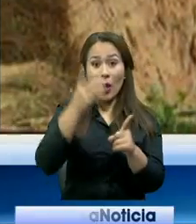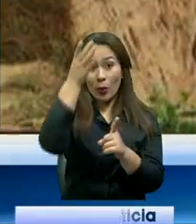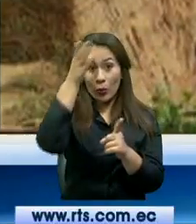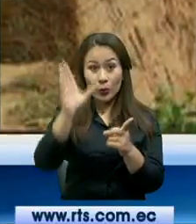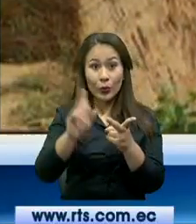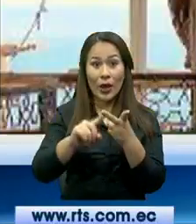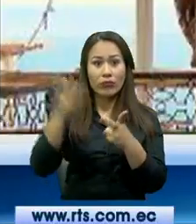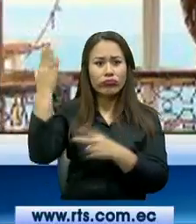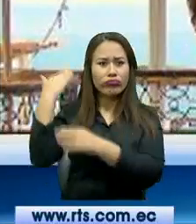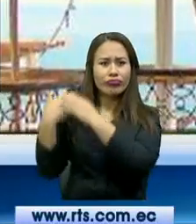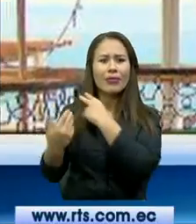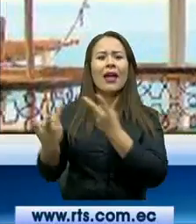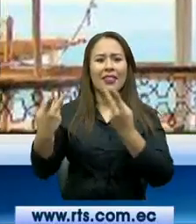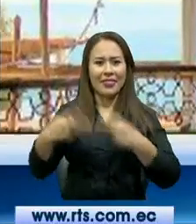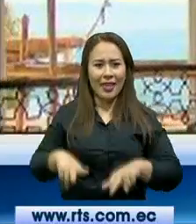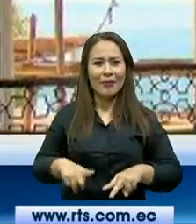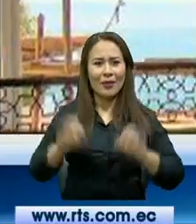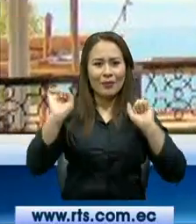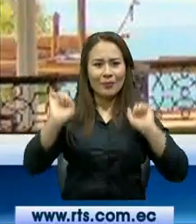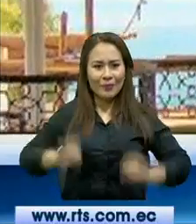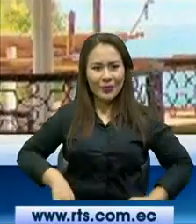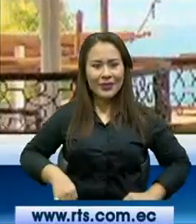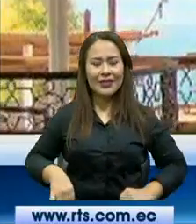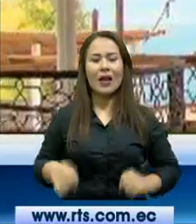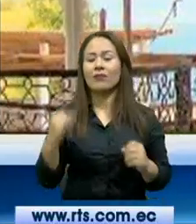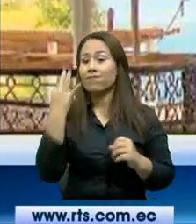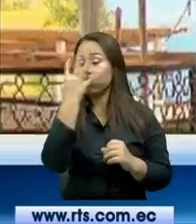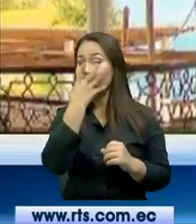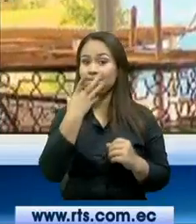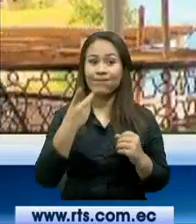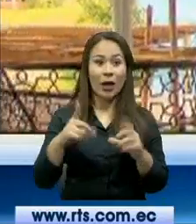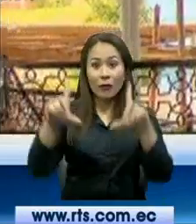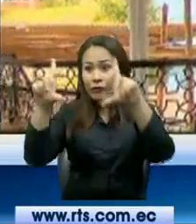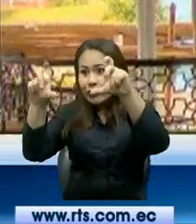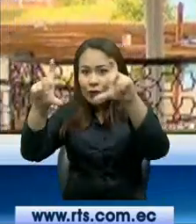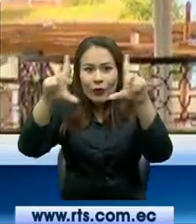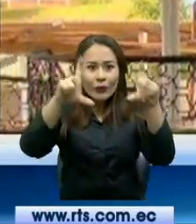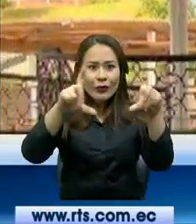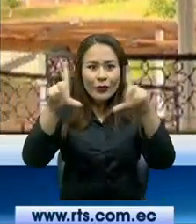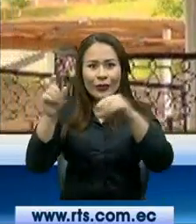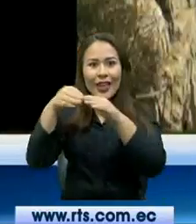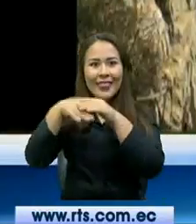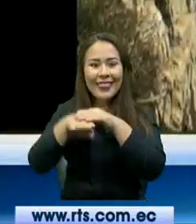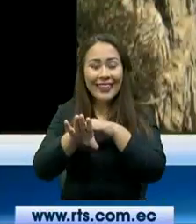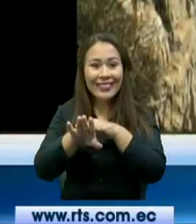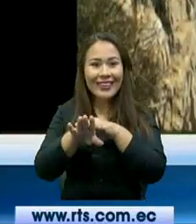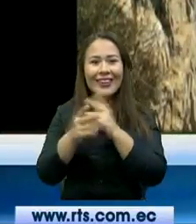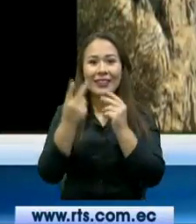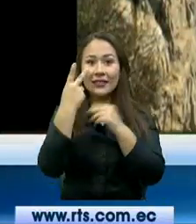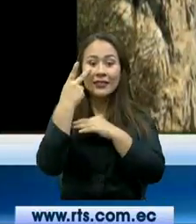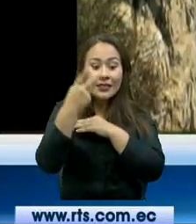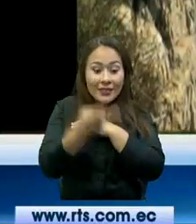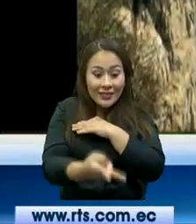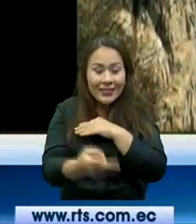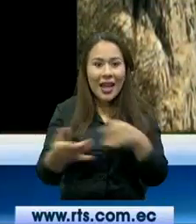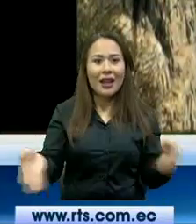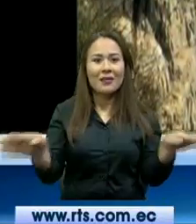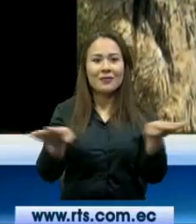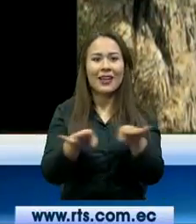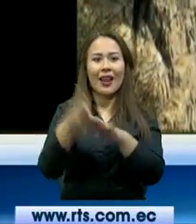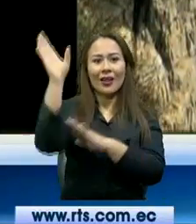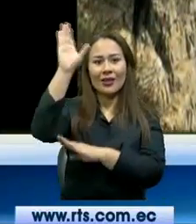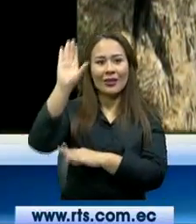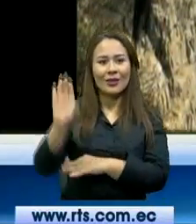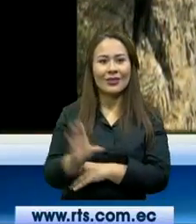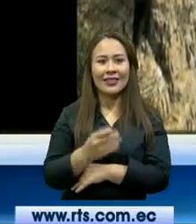e historia, sino podrá tomar unas fabulosas fotografías en su interior y vista al mar y a la costa